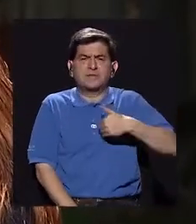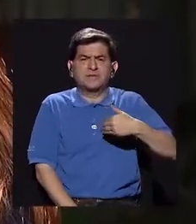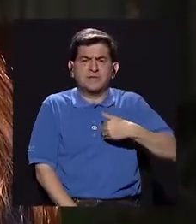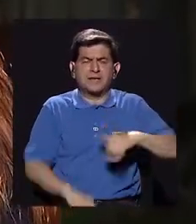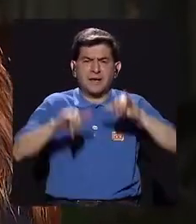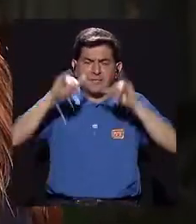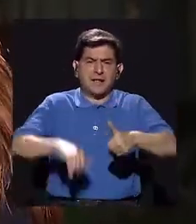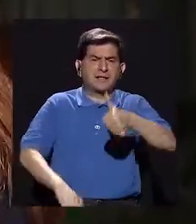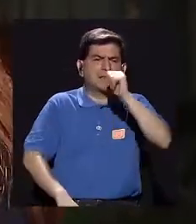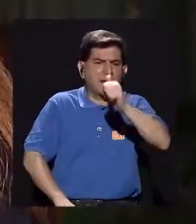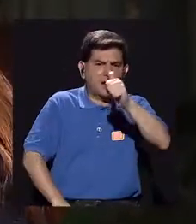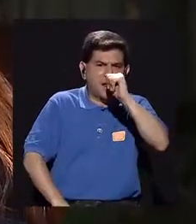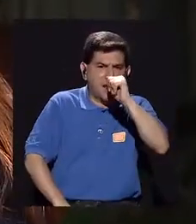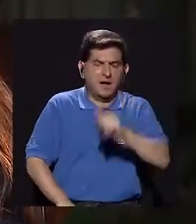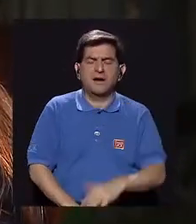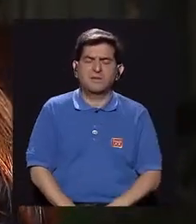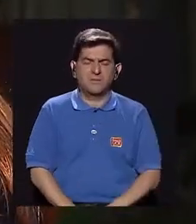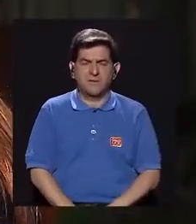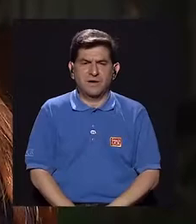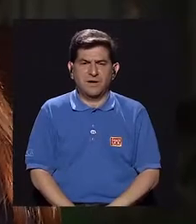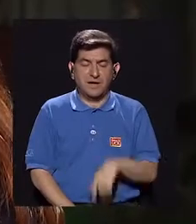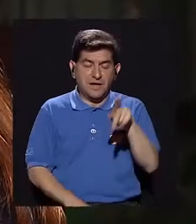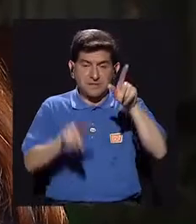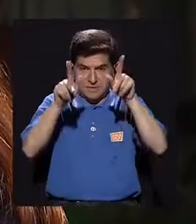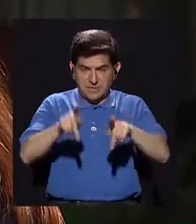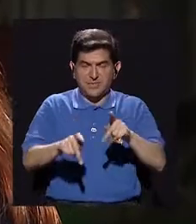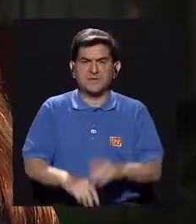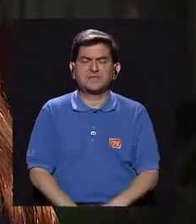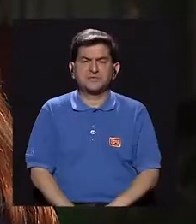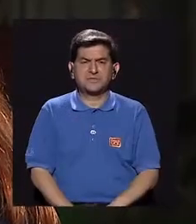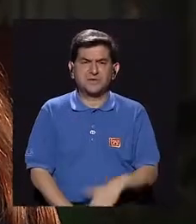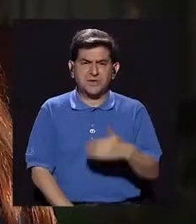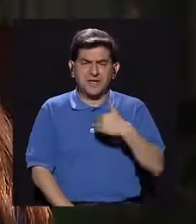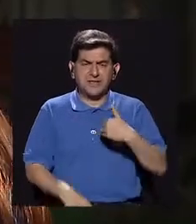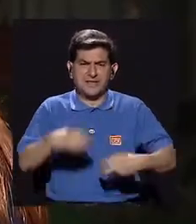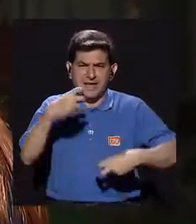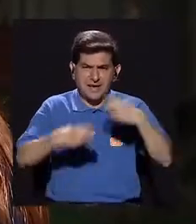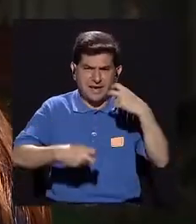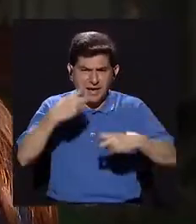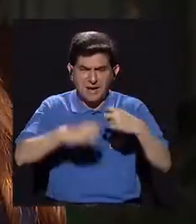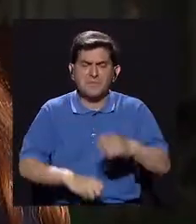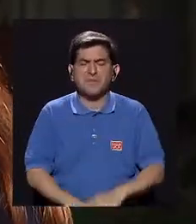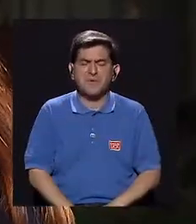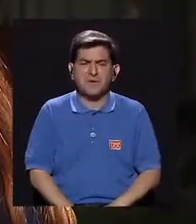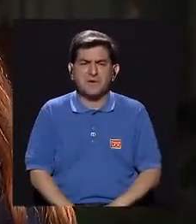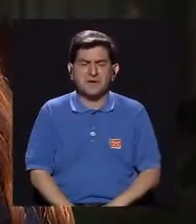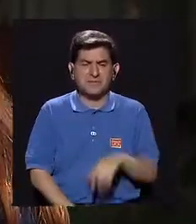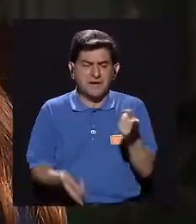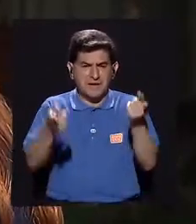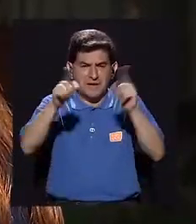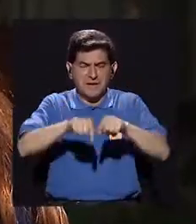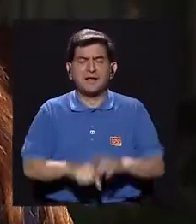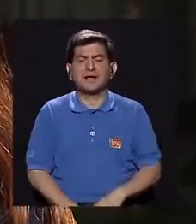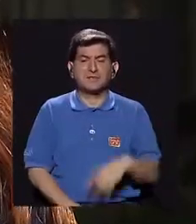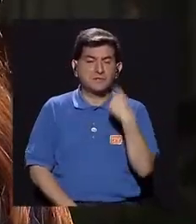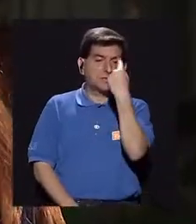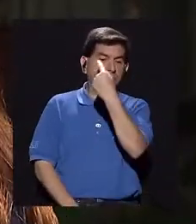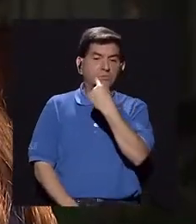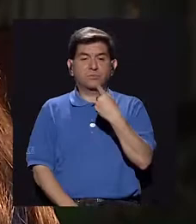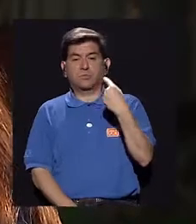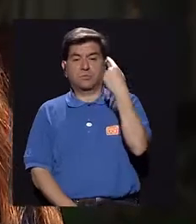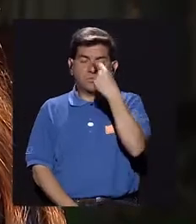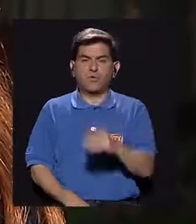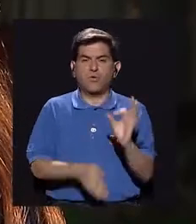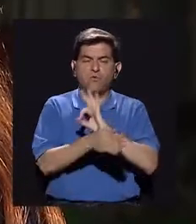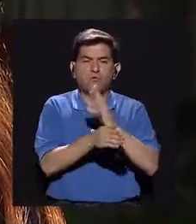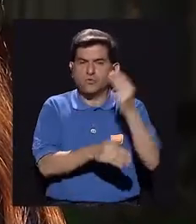tiene acúmulo de agua o ascitis, que llamamos. Es un paciente que sufre de encefalopatía, esto que se pierde, se